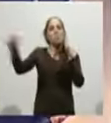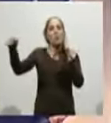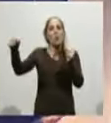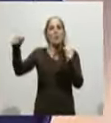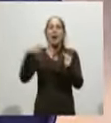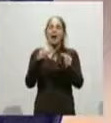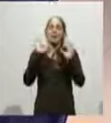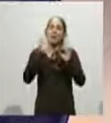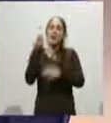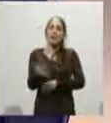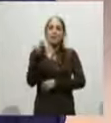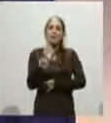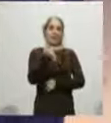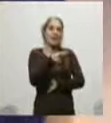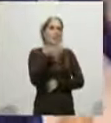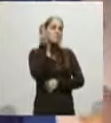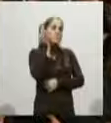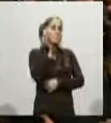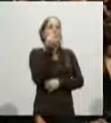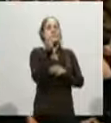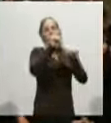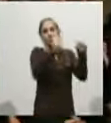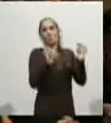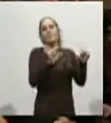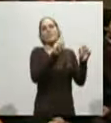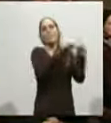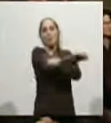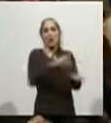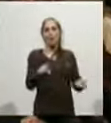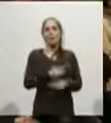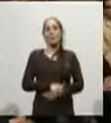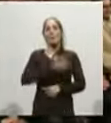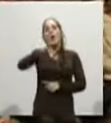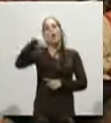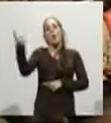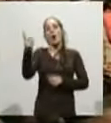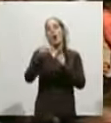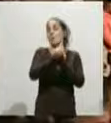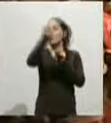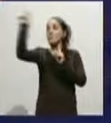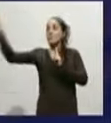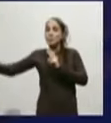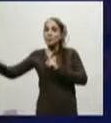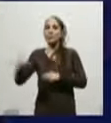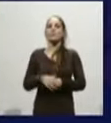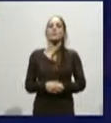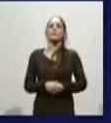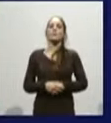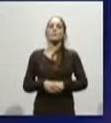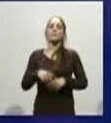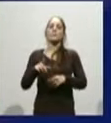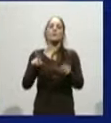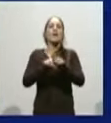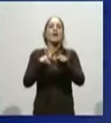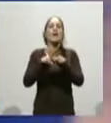la prohibida. Gracias. Vendrá después con nosotros. La prohibida se va a convertir, sin duda alguna, en una auténtica